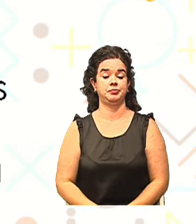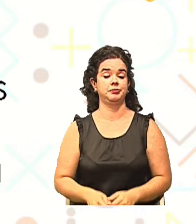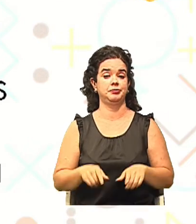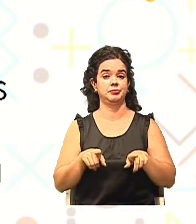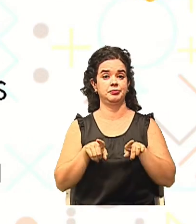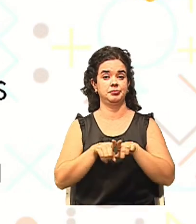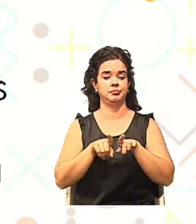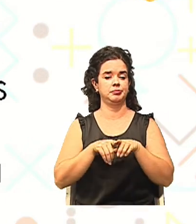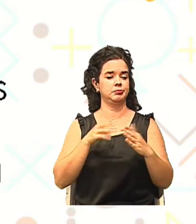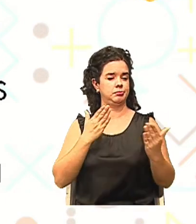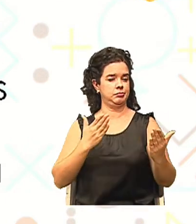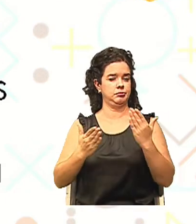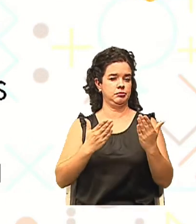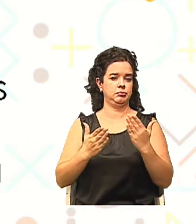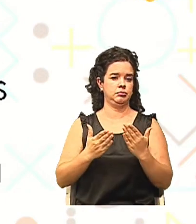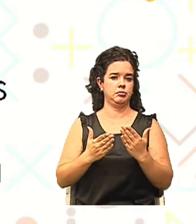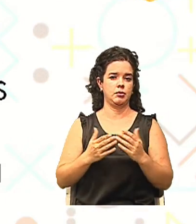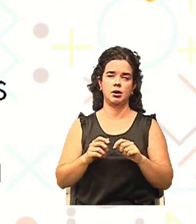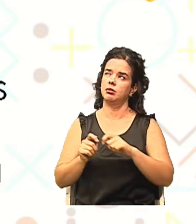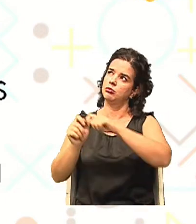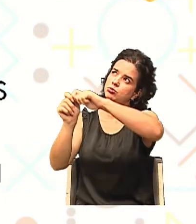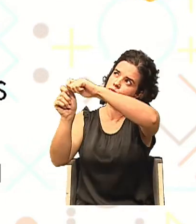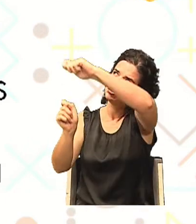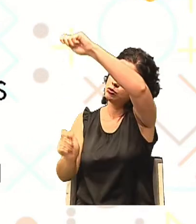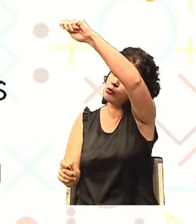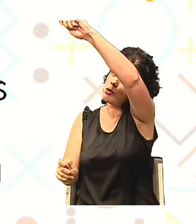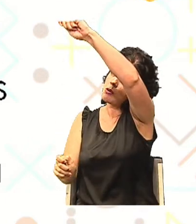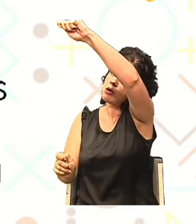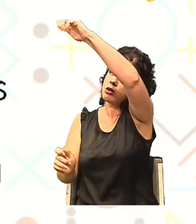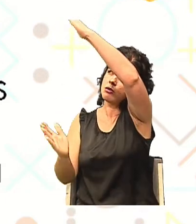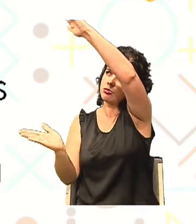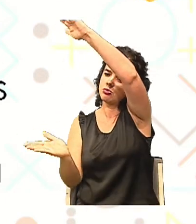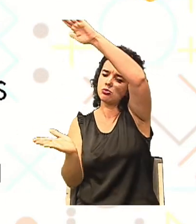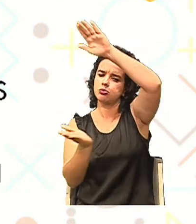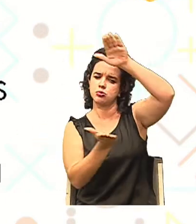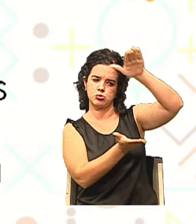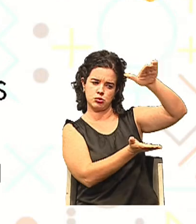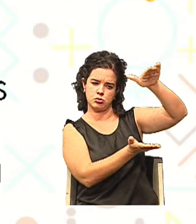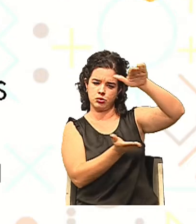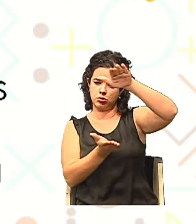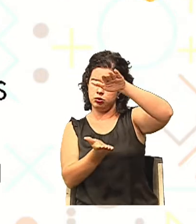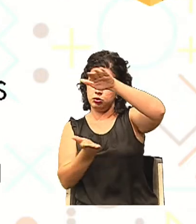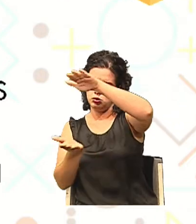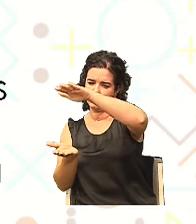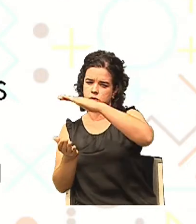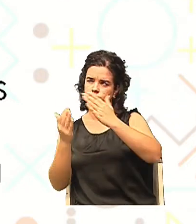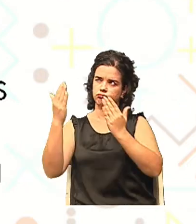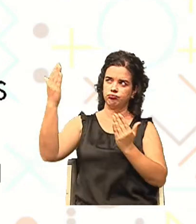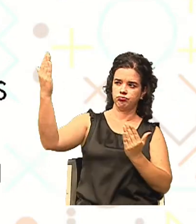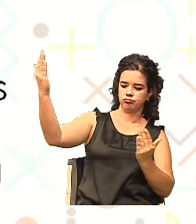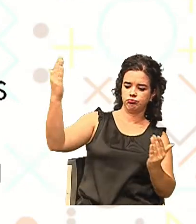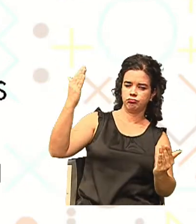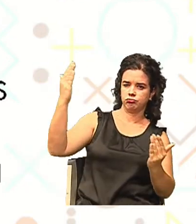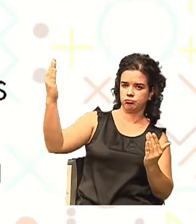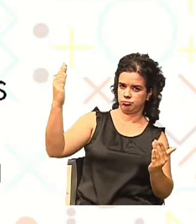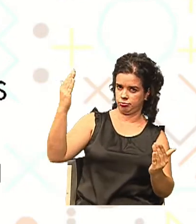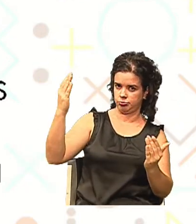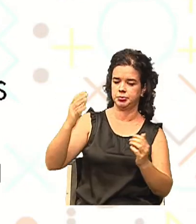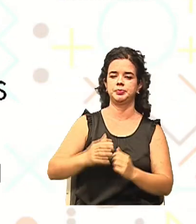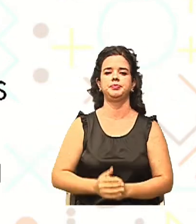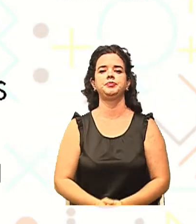También comparó las medidas de las alturas de la torre con cada figura.